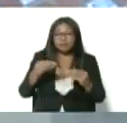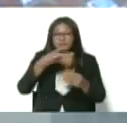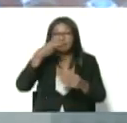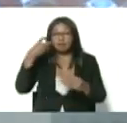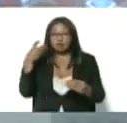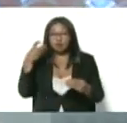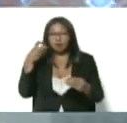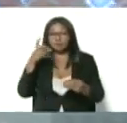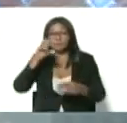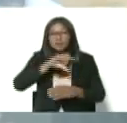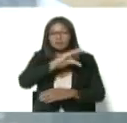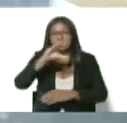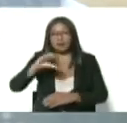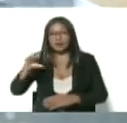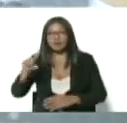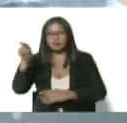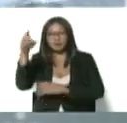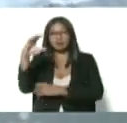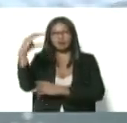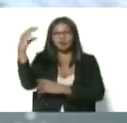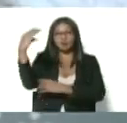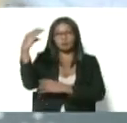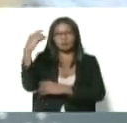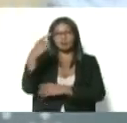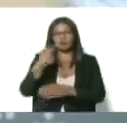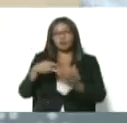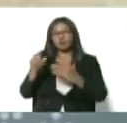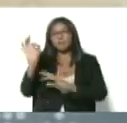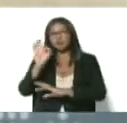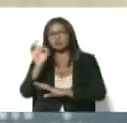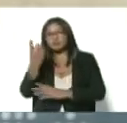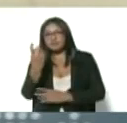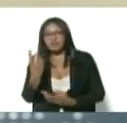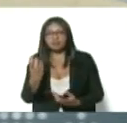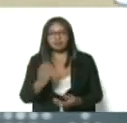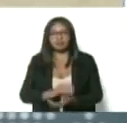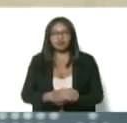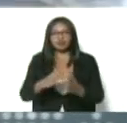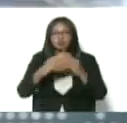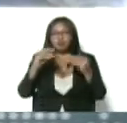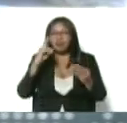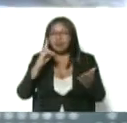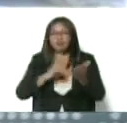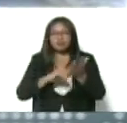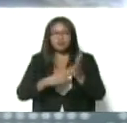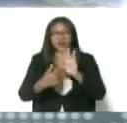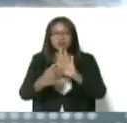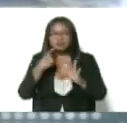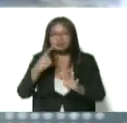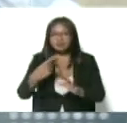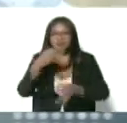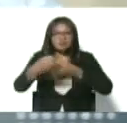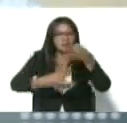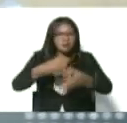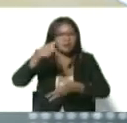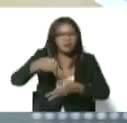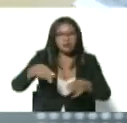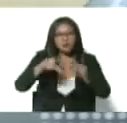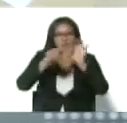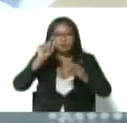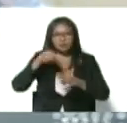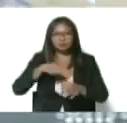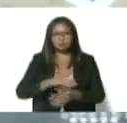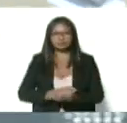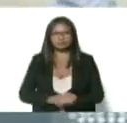sacan por el caribe colombiano el otro porcentaje y todas estas verdades hay que decirles aquí superintendente nacional